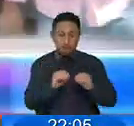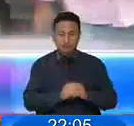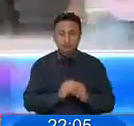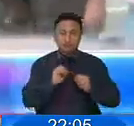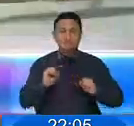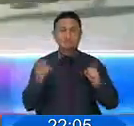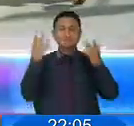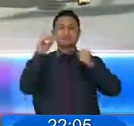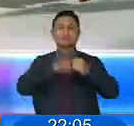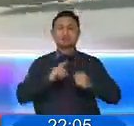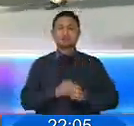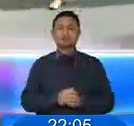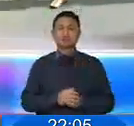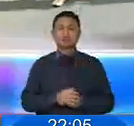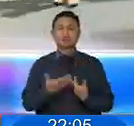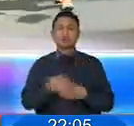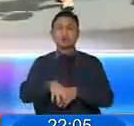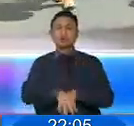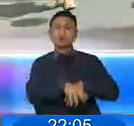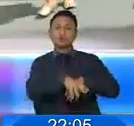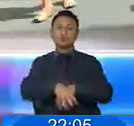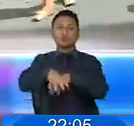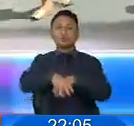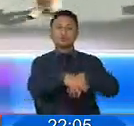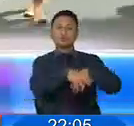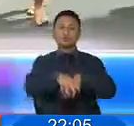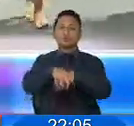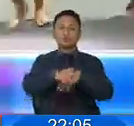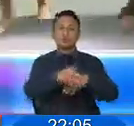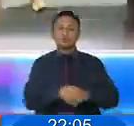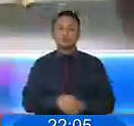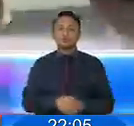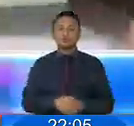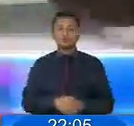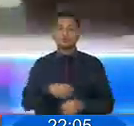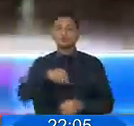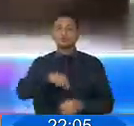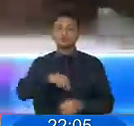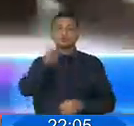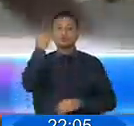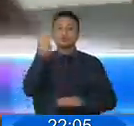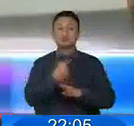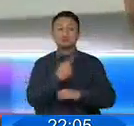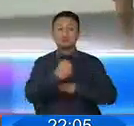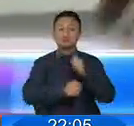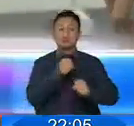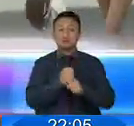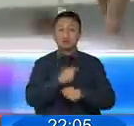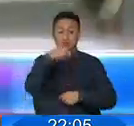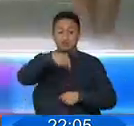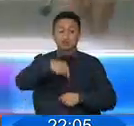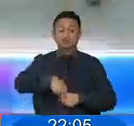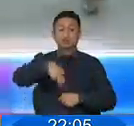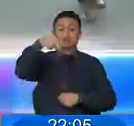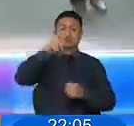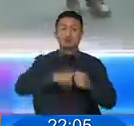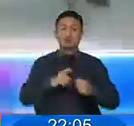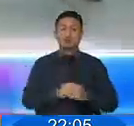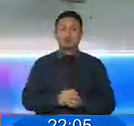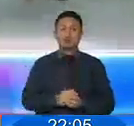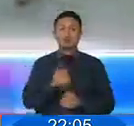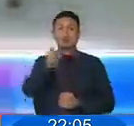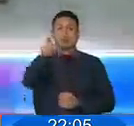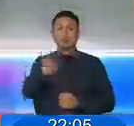viva Quito! El desfile denominado Histórico de la Confraternidad se realizó por primera año en esta zona del norte de Quito. Los